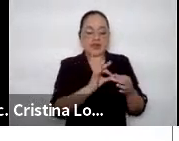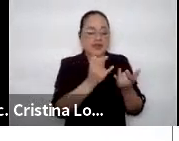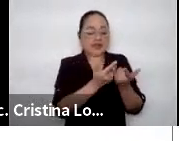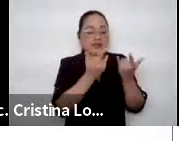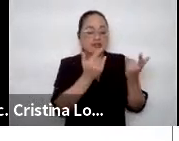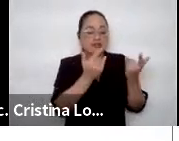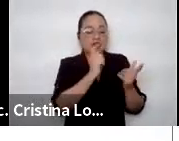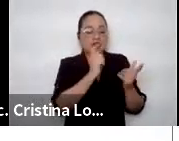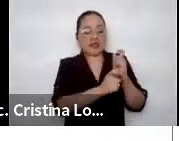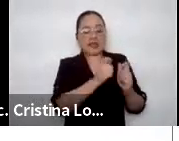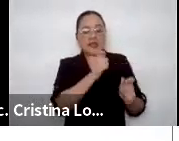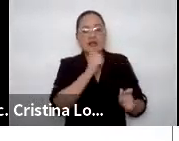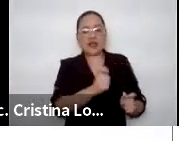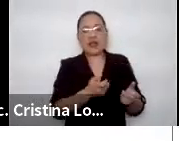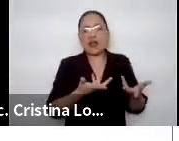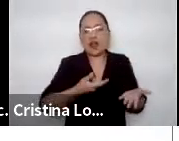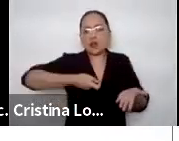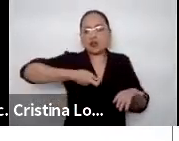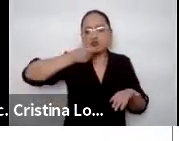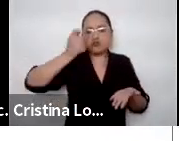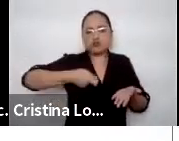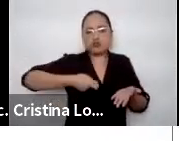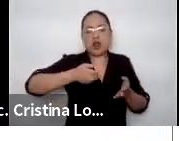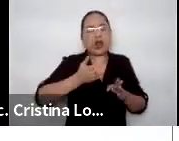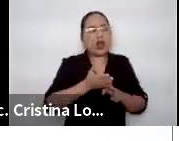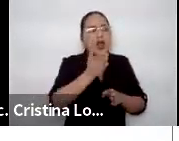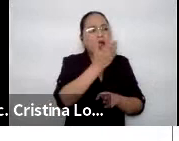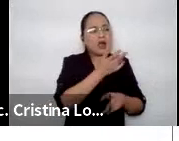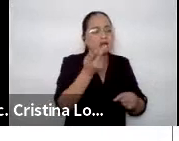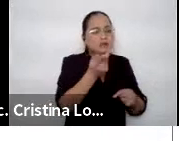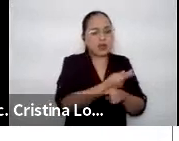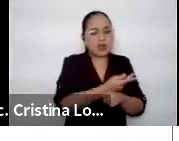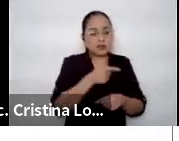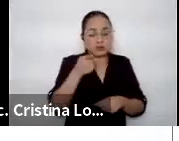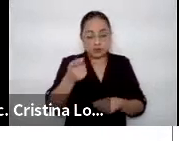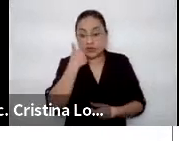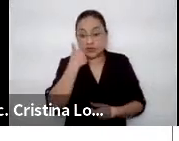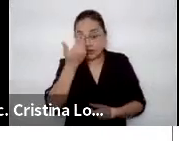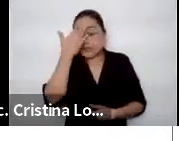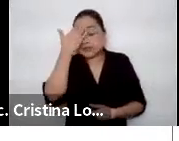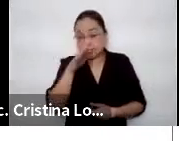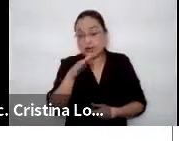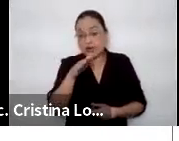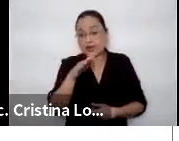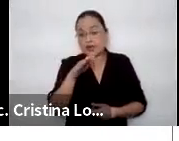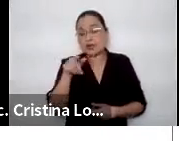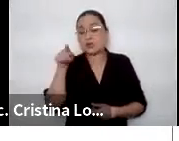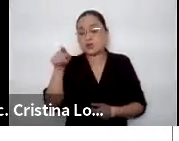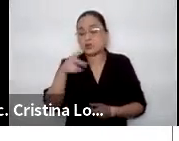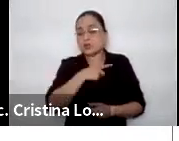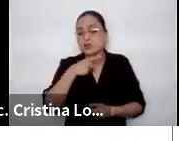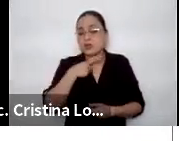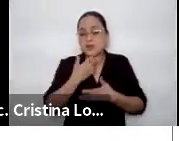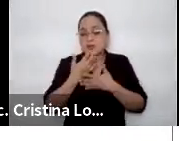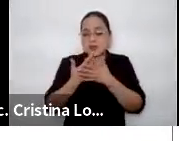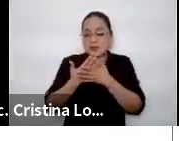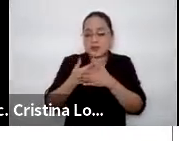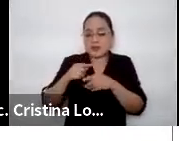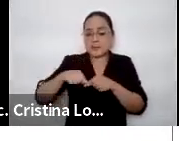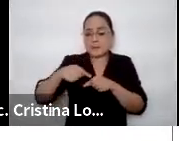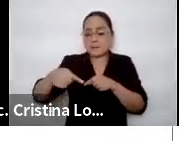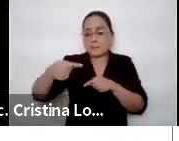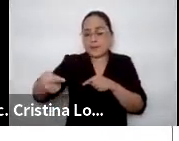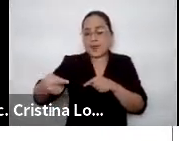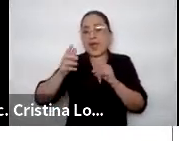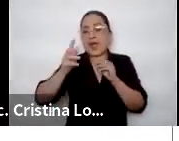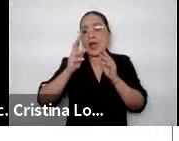su ejecutoria, de su sentencia o precedente, entonces, bueno, que se espere un poco de tiempo más cuando